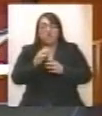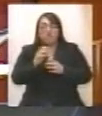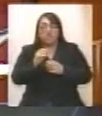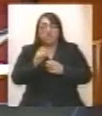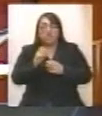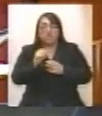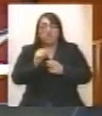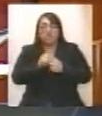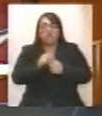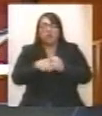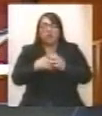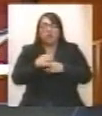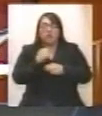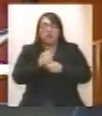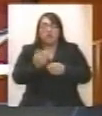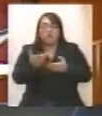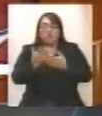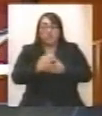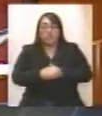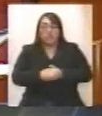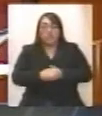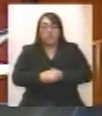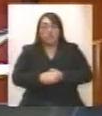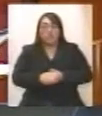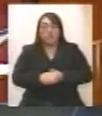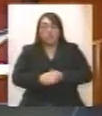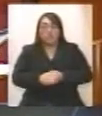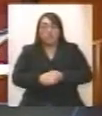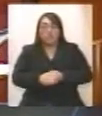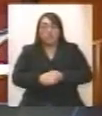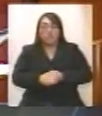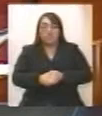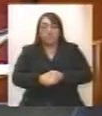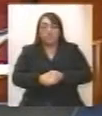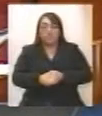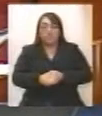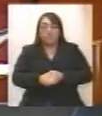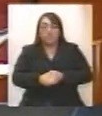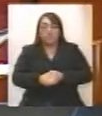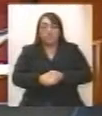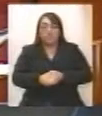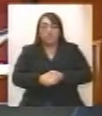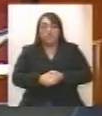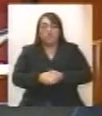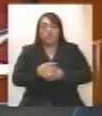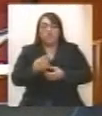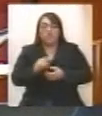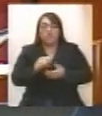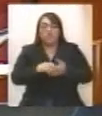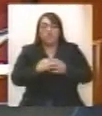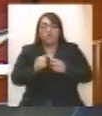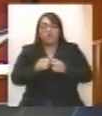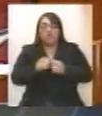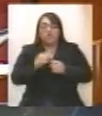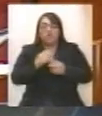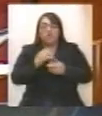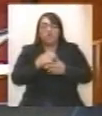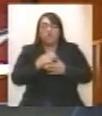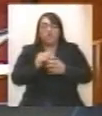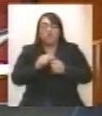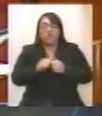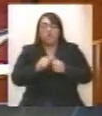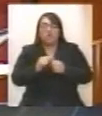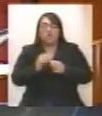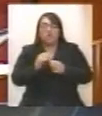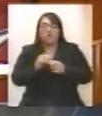de autodefensa. De otro lado, con el objetivo de reducir drástica y sosteniblemente la incidencia delincuencial a